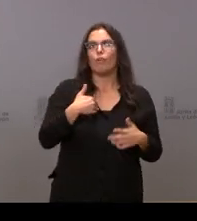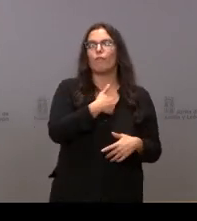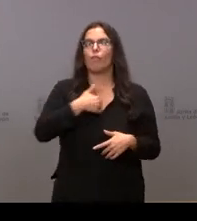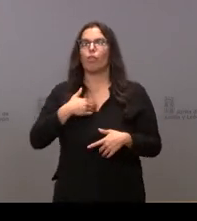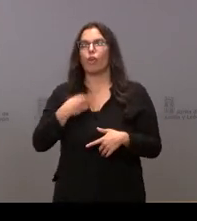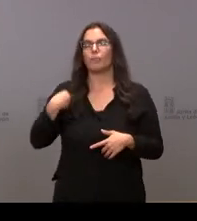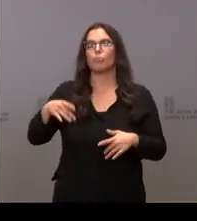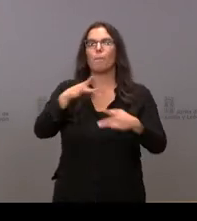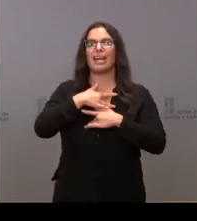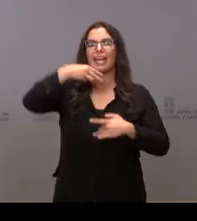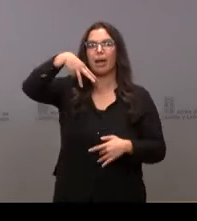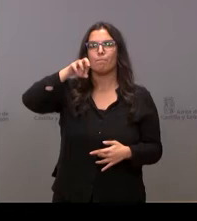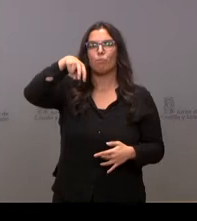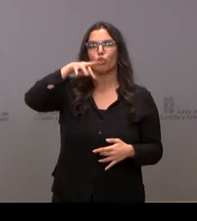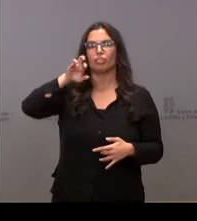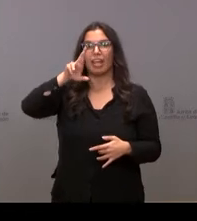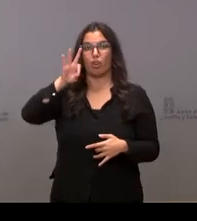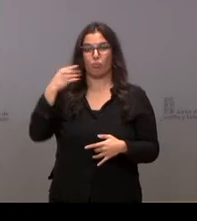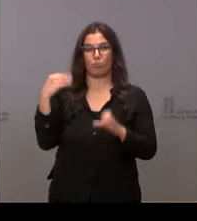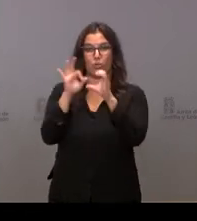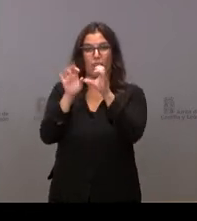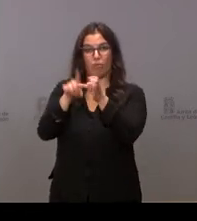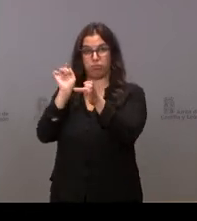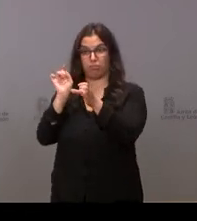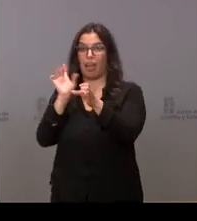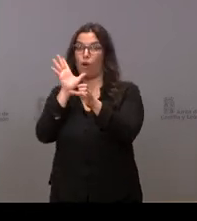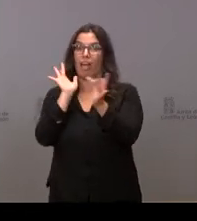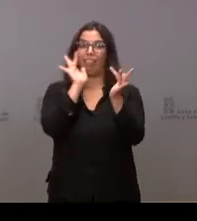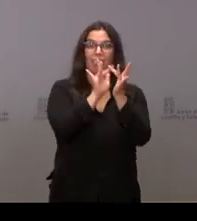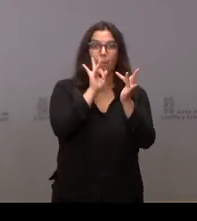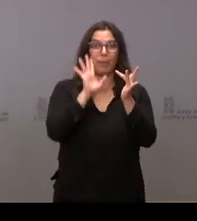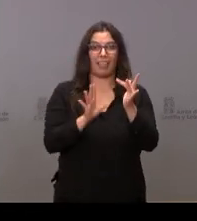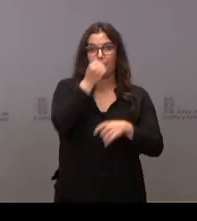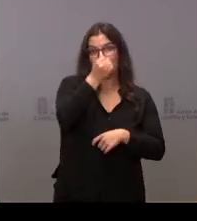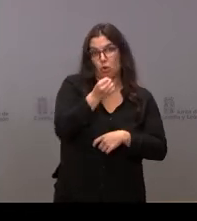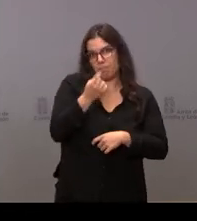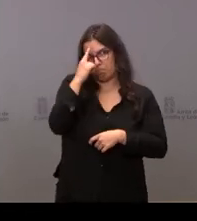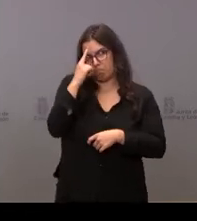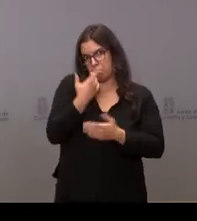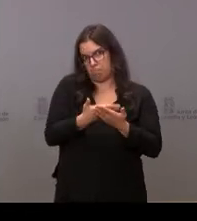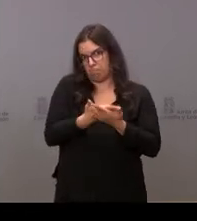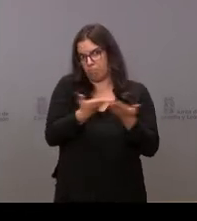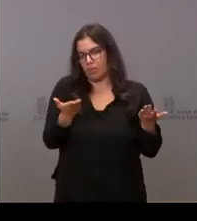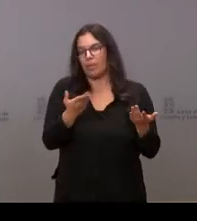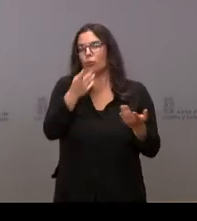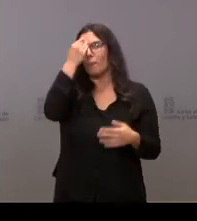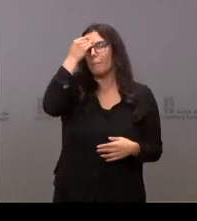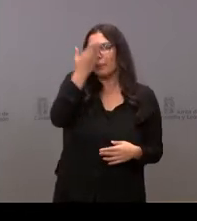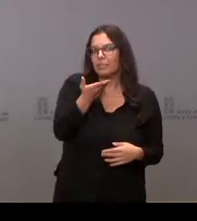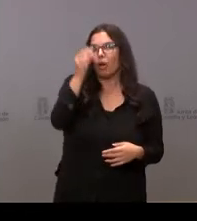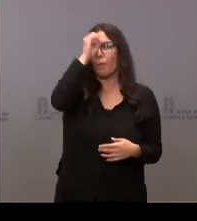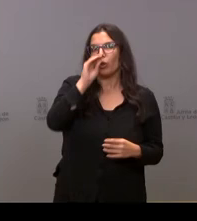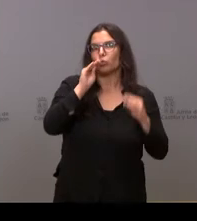y ese acercamiento al Partido Socialista, que es bastante evidente, y en todo caso si cree que su